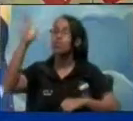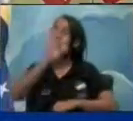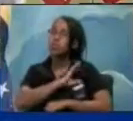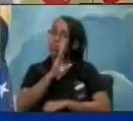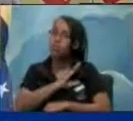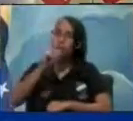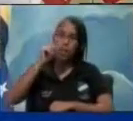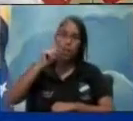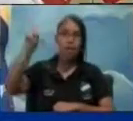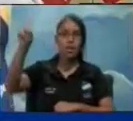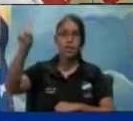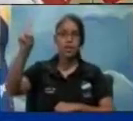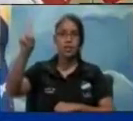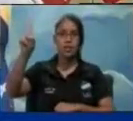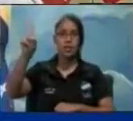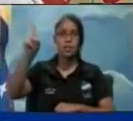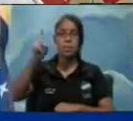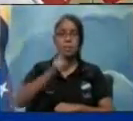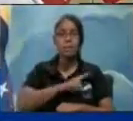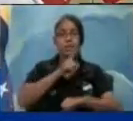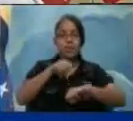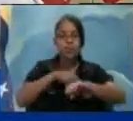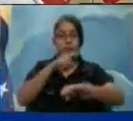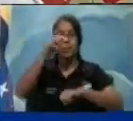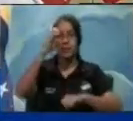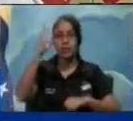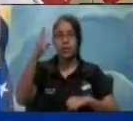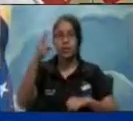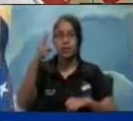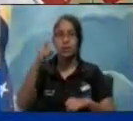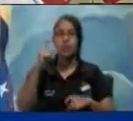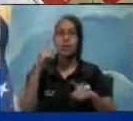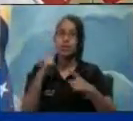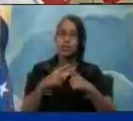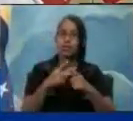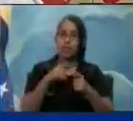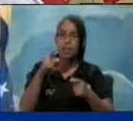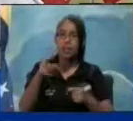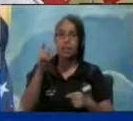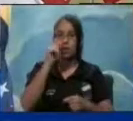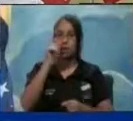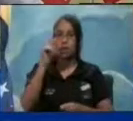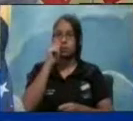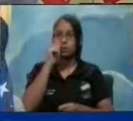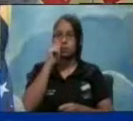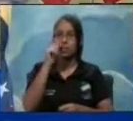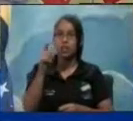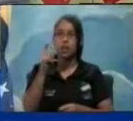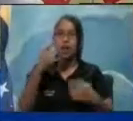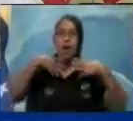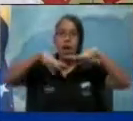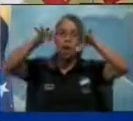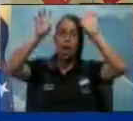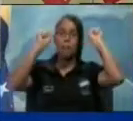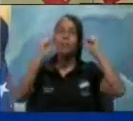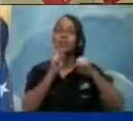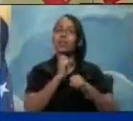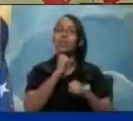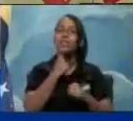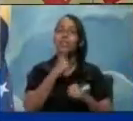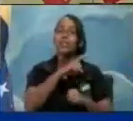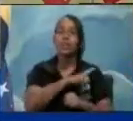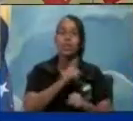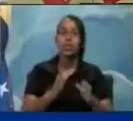dar una horita a Dios. Pedro y Juan aprendieron el secreto de